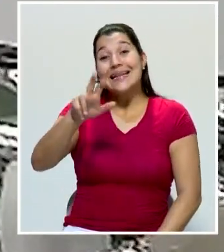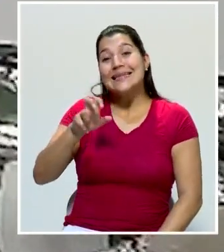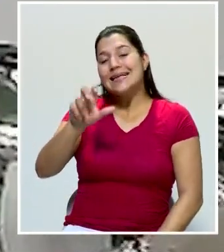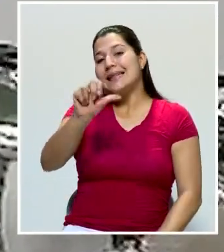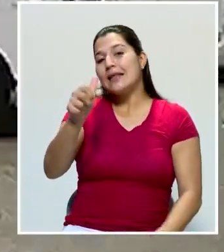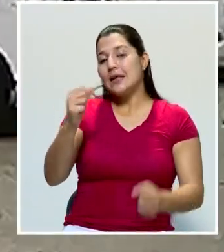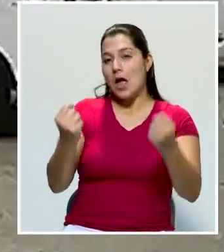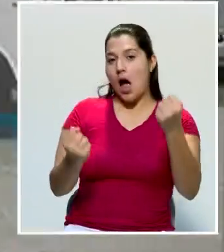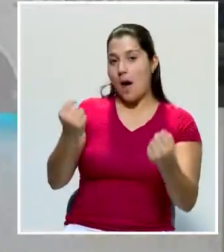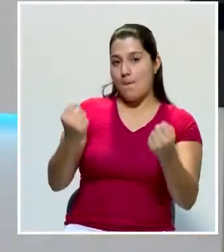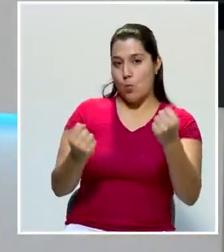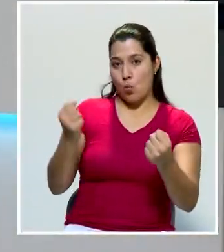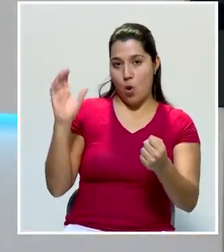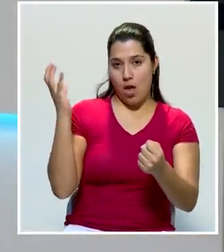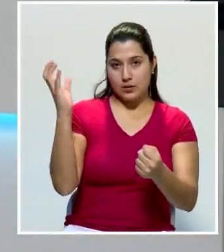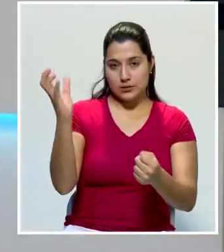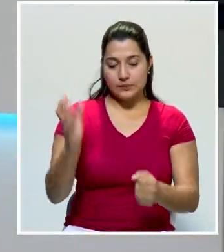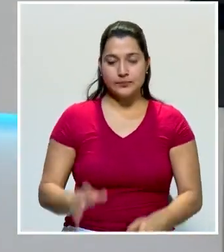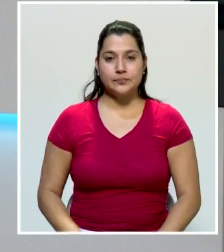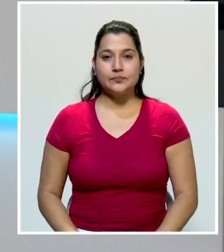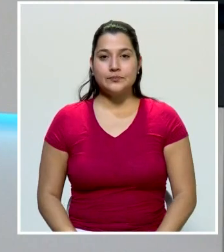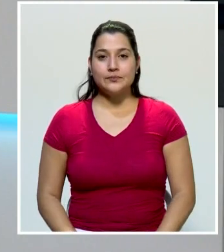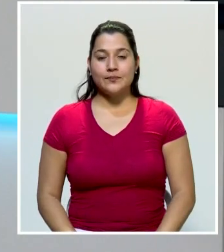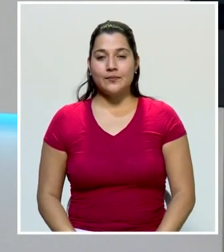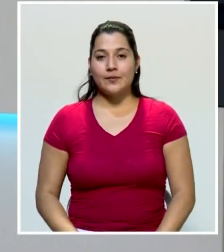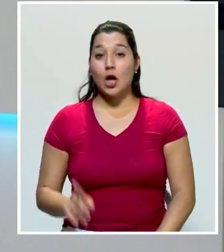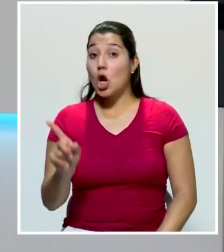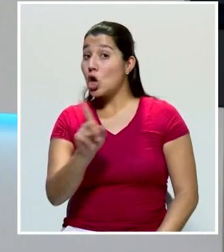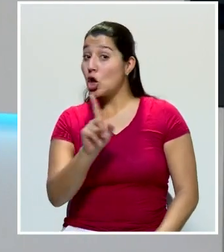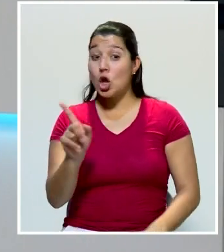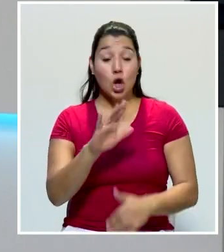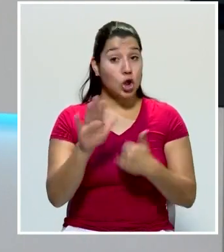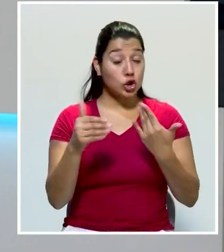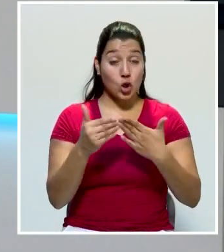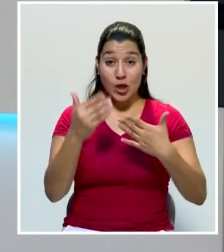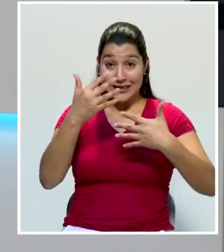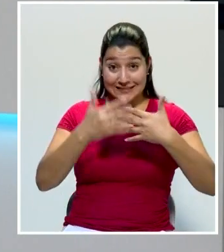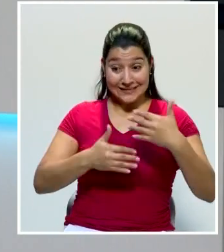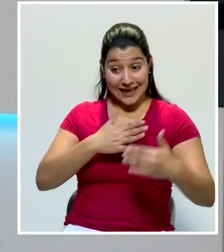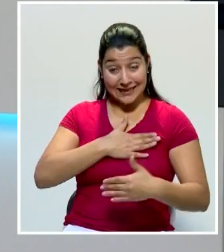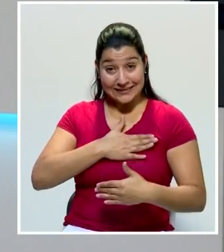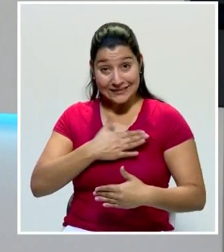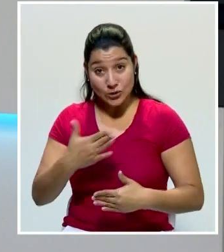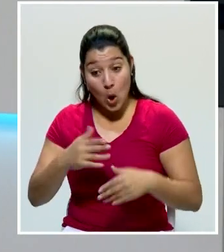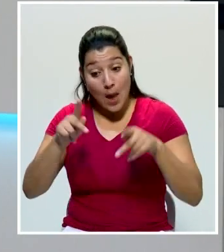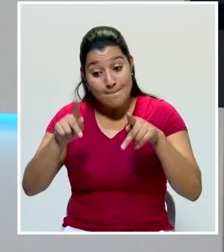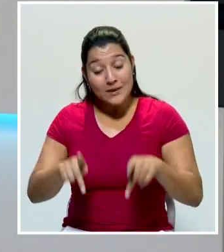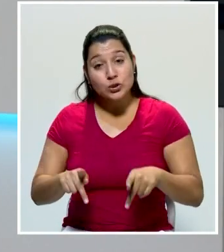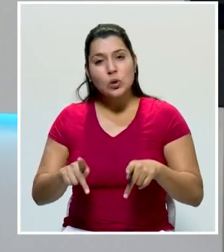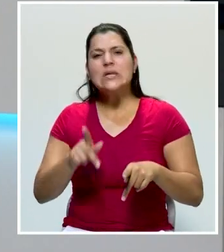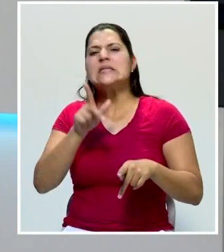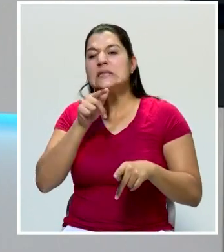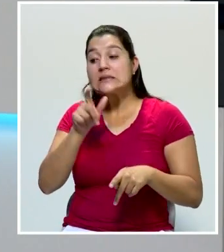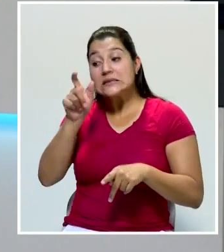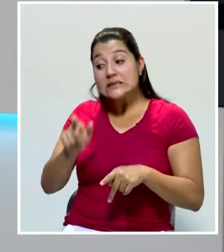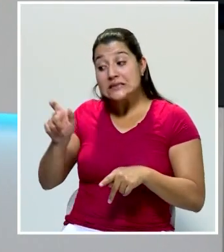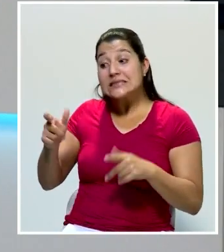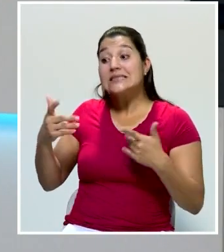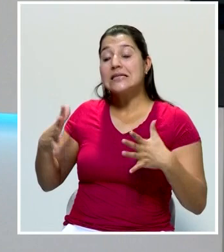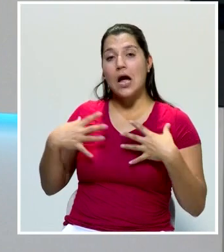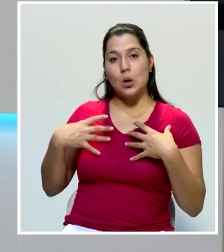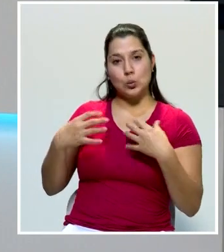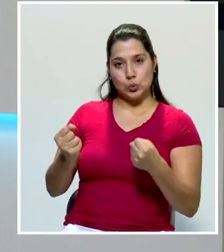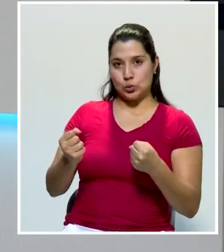de ambulancia. No toda la sangre donada por pacientes recuperados de COVID-19 podría